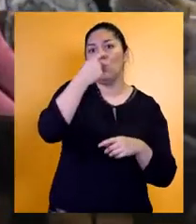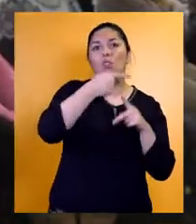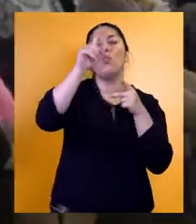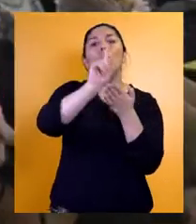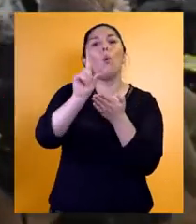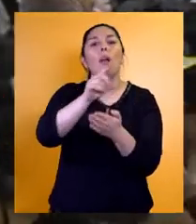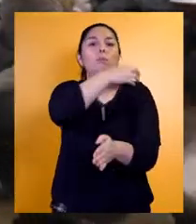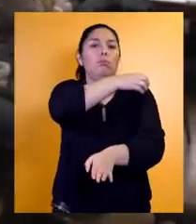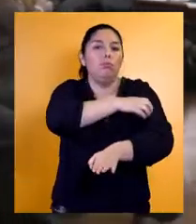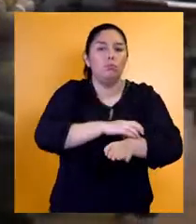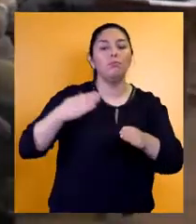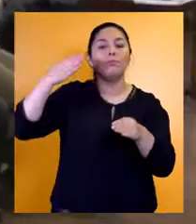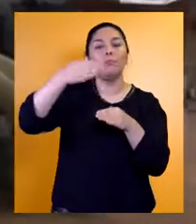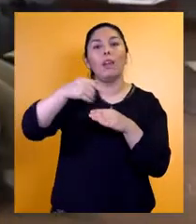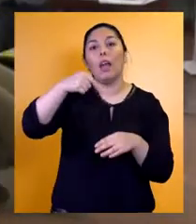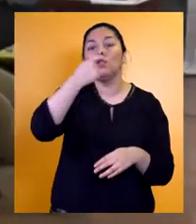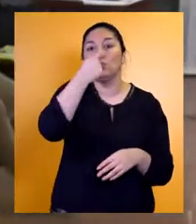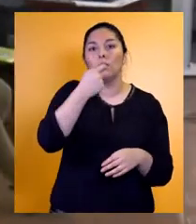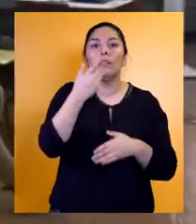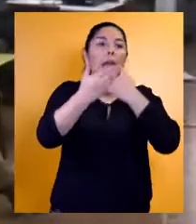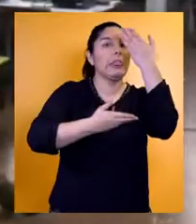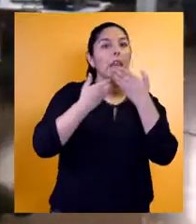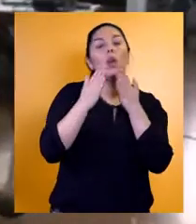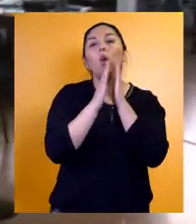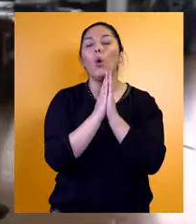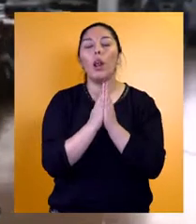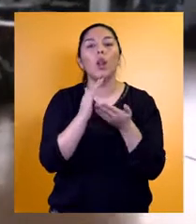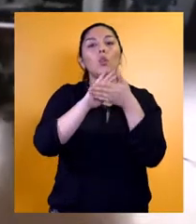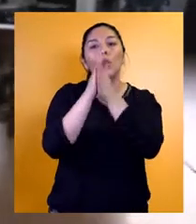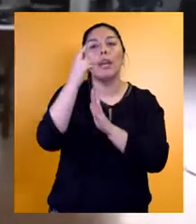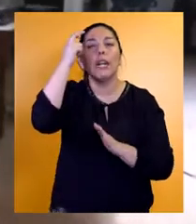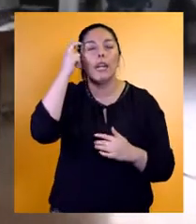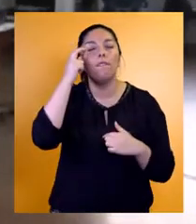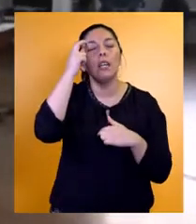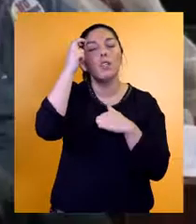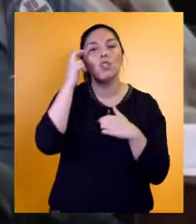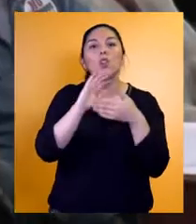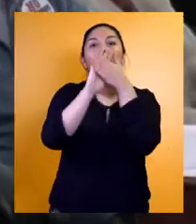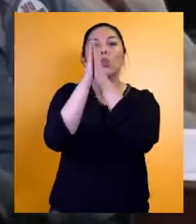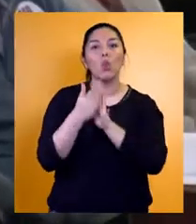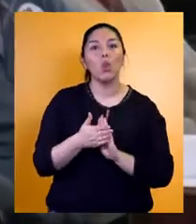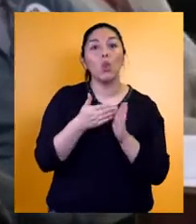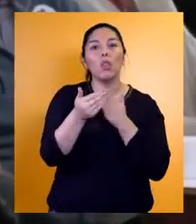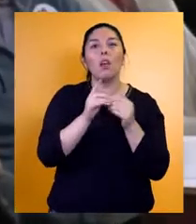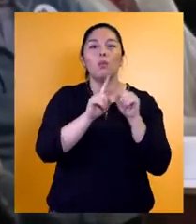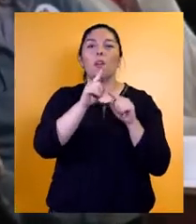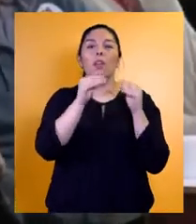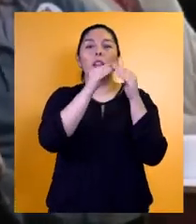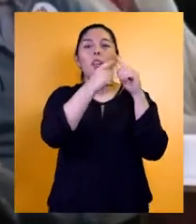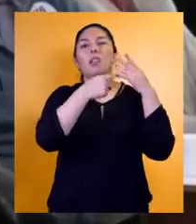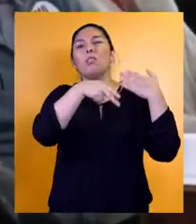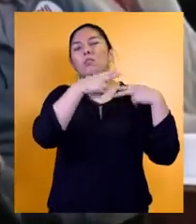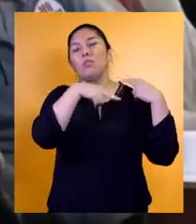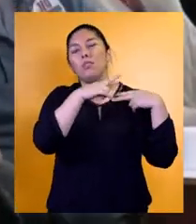país. Ellos oraron, cantaron, reflexionaron en torno a los últimos acontecimientos que ha afectado a la Iglesia Católica en Chile y en el